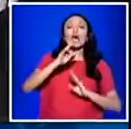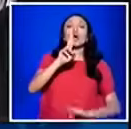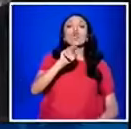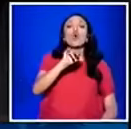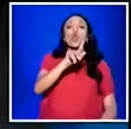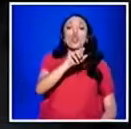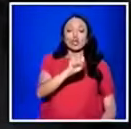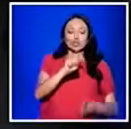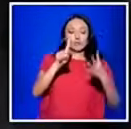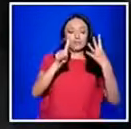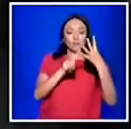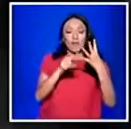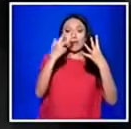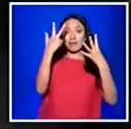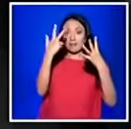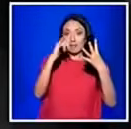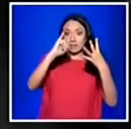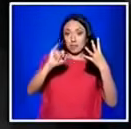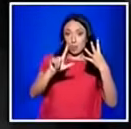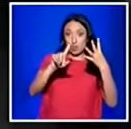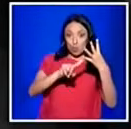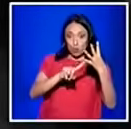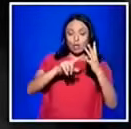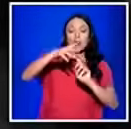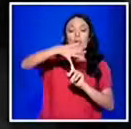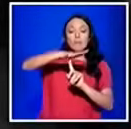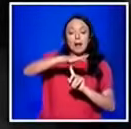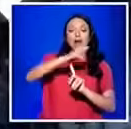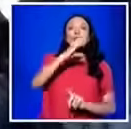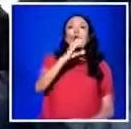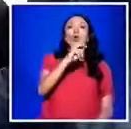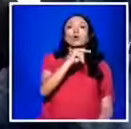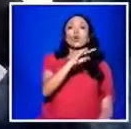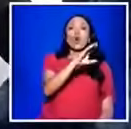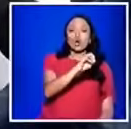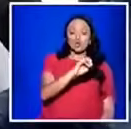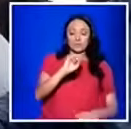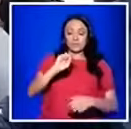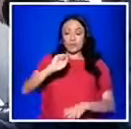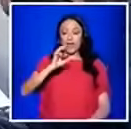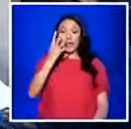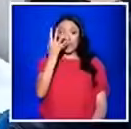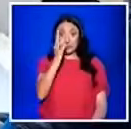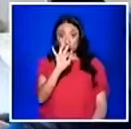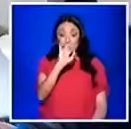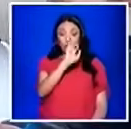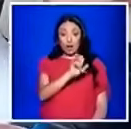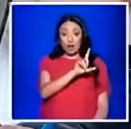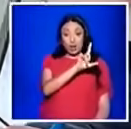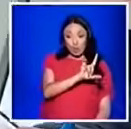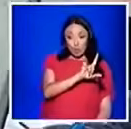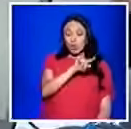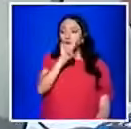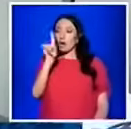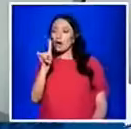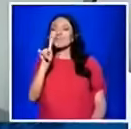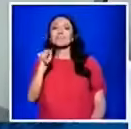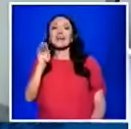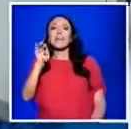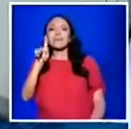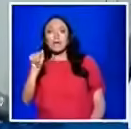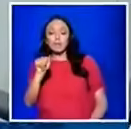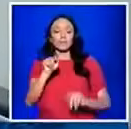Roldós, el 13 de julio en el Parque Central de Conocoto, 19 de julio en el Parque Central de Zambiza,